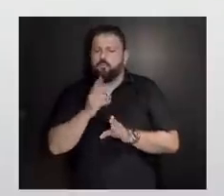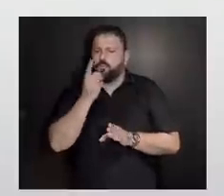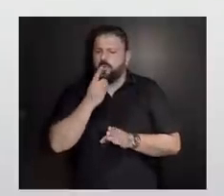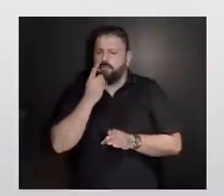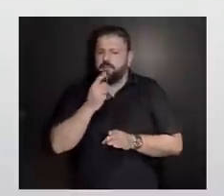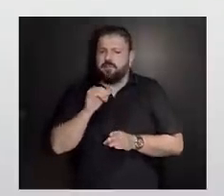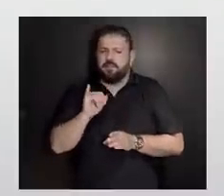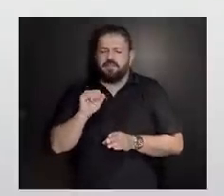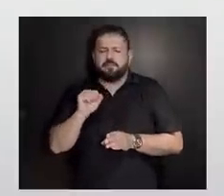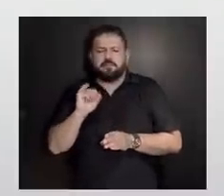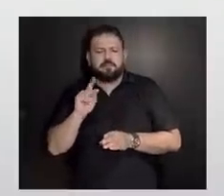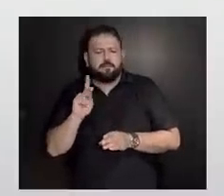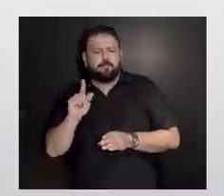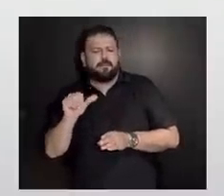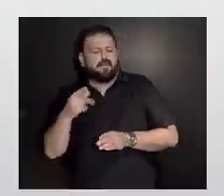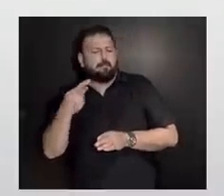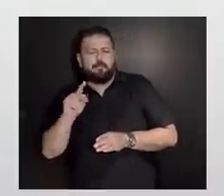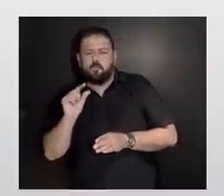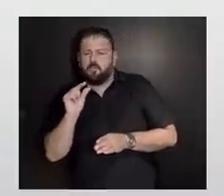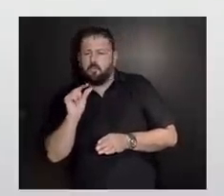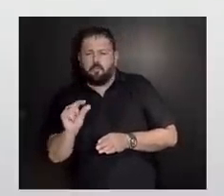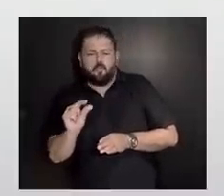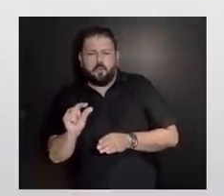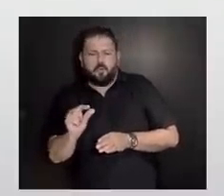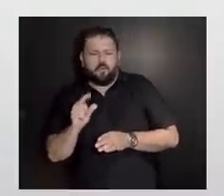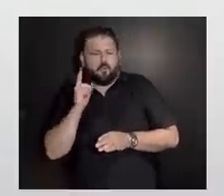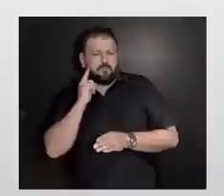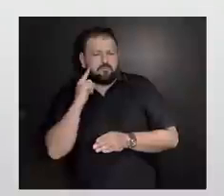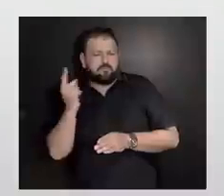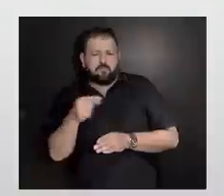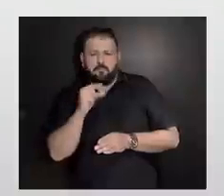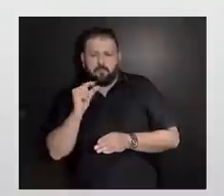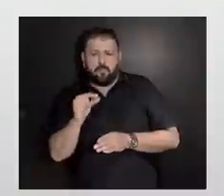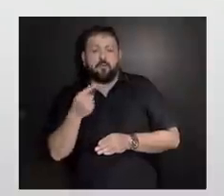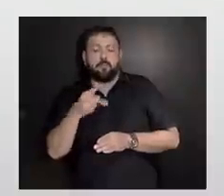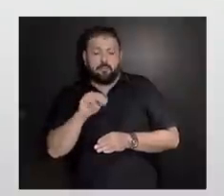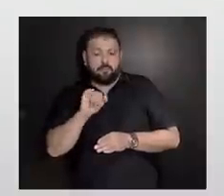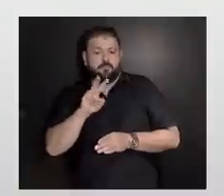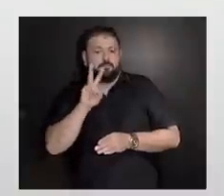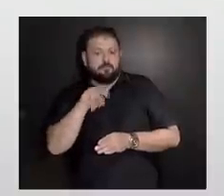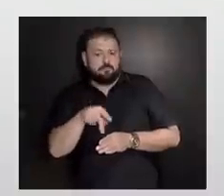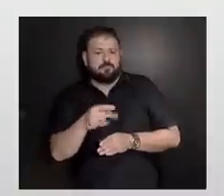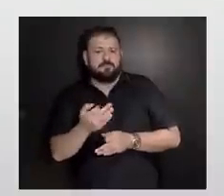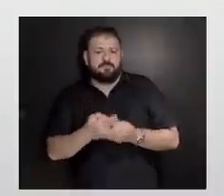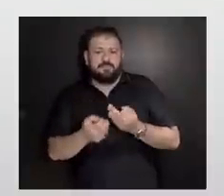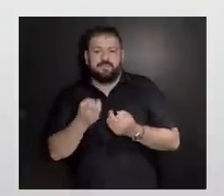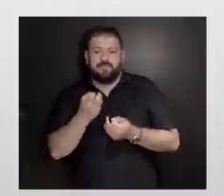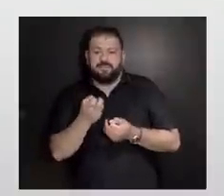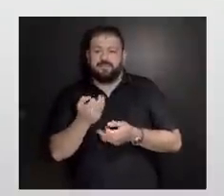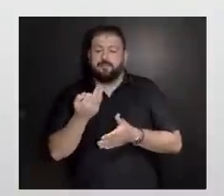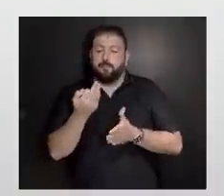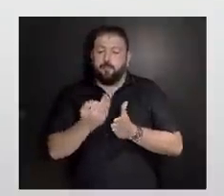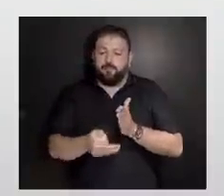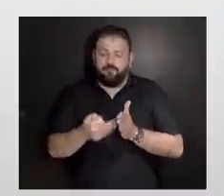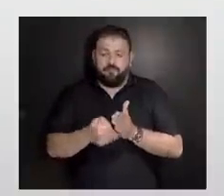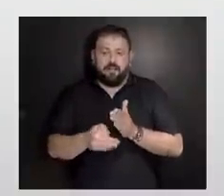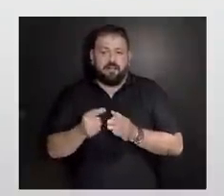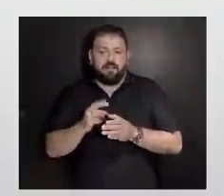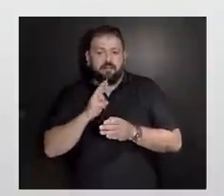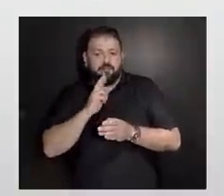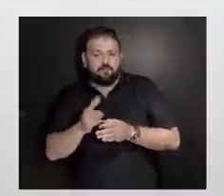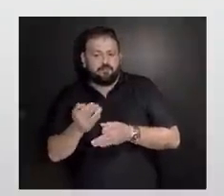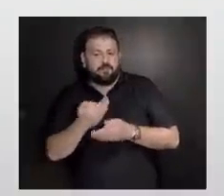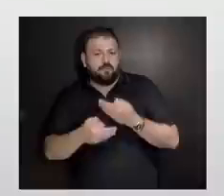que es poco común, pero sí existe y es un trastorno del metabolismo del agua. Es causada por una falta de respuesta o